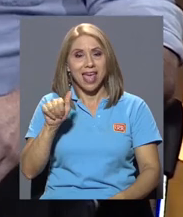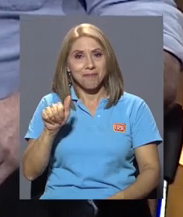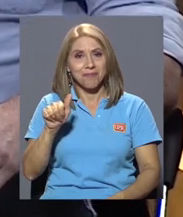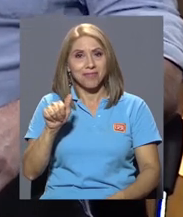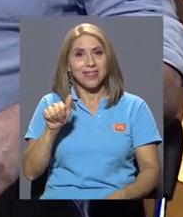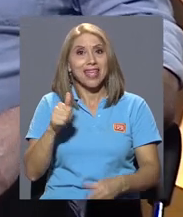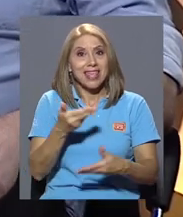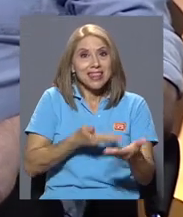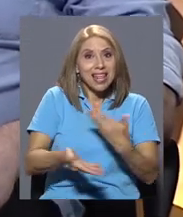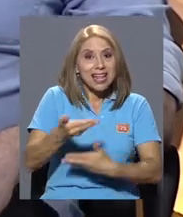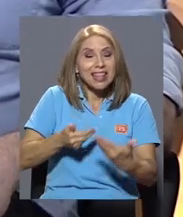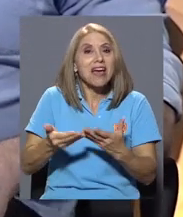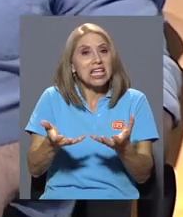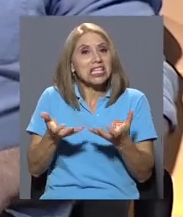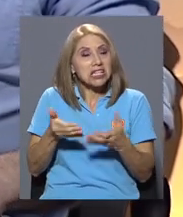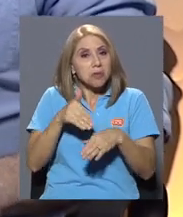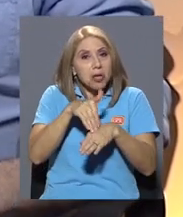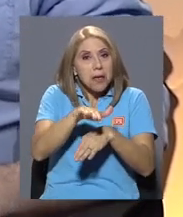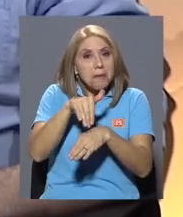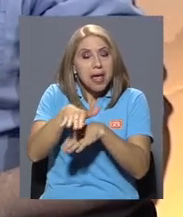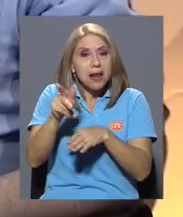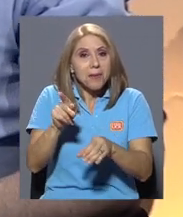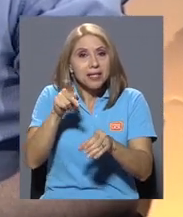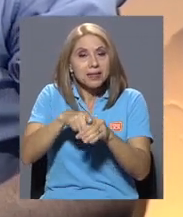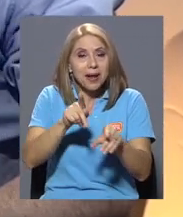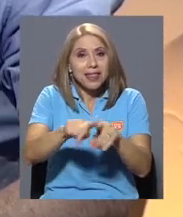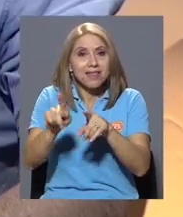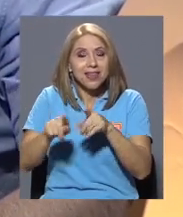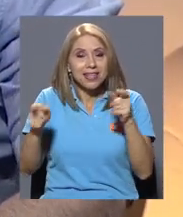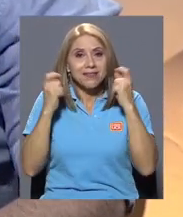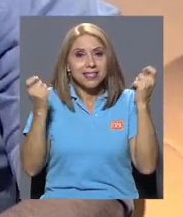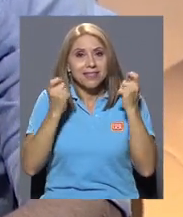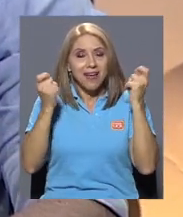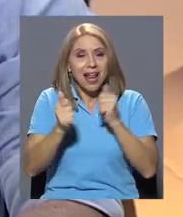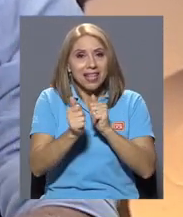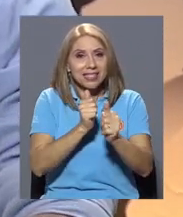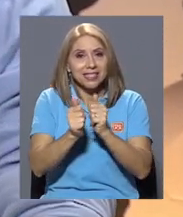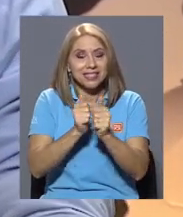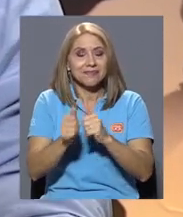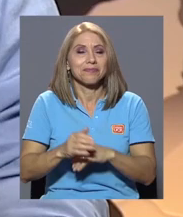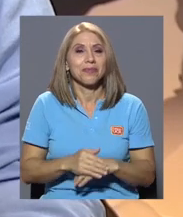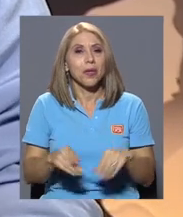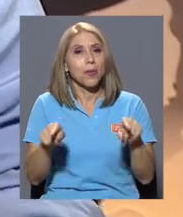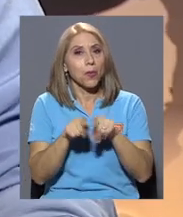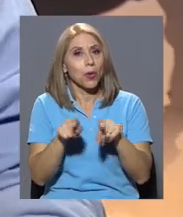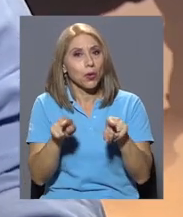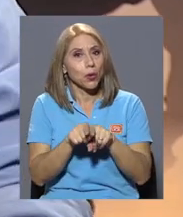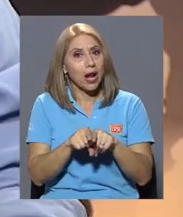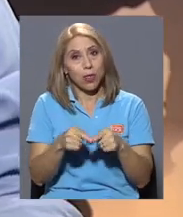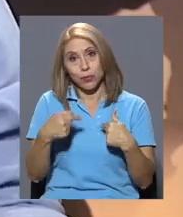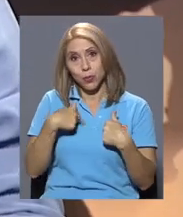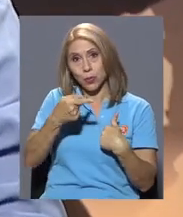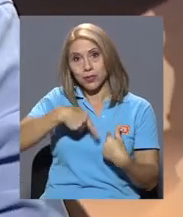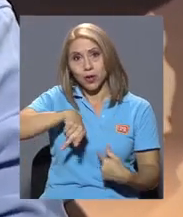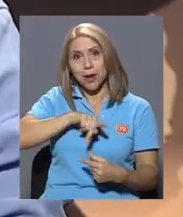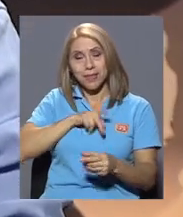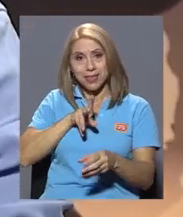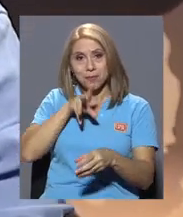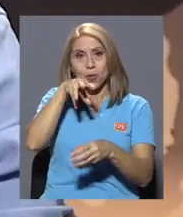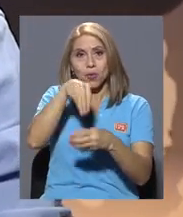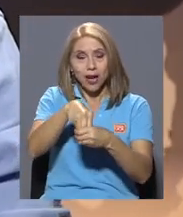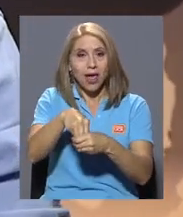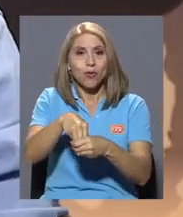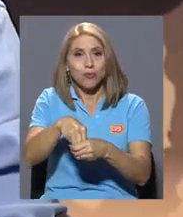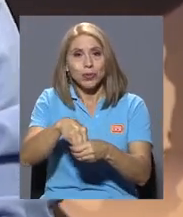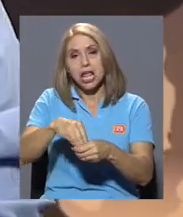intentarlo con la serie y mandarla a participar en diferentes festivales por otro lado bueno personalmente estaba involucrado